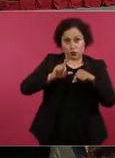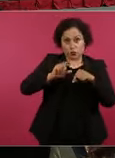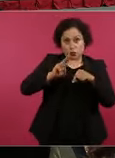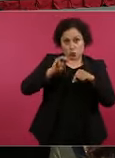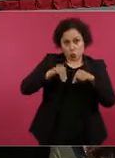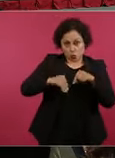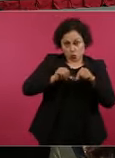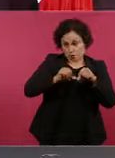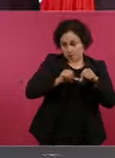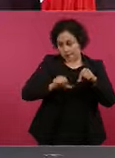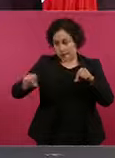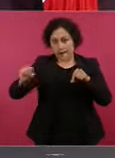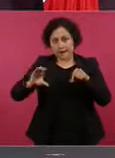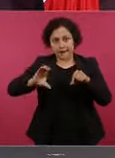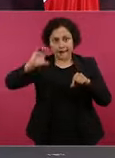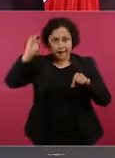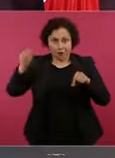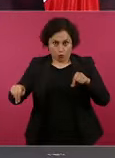que son